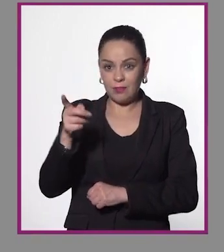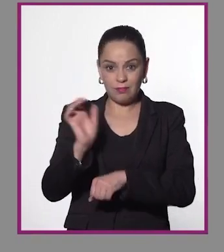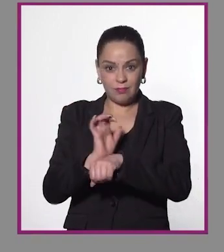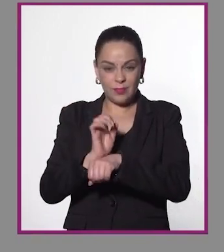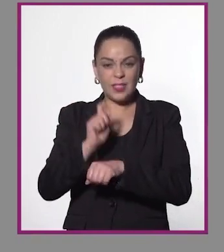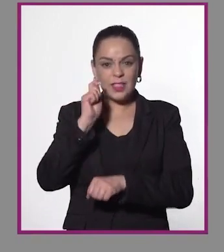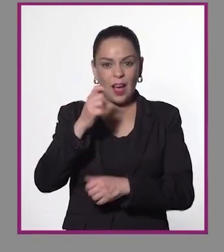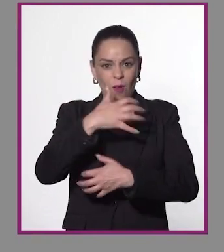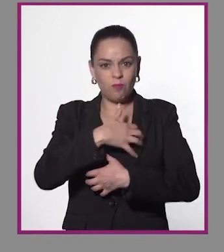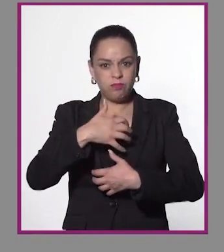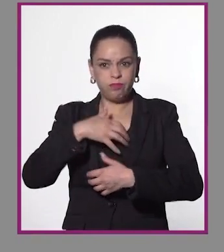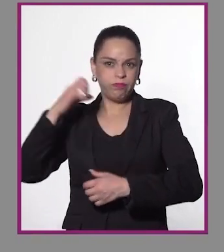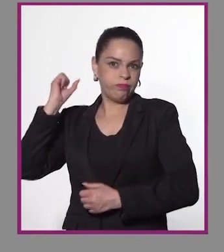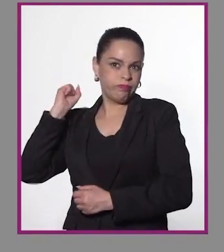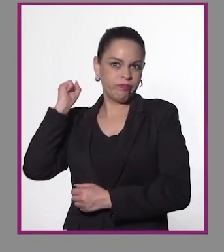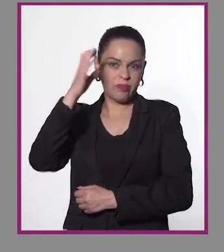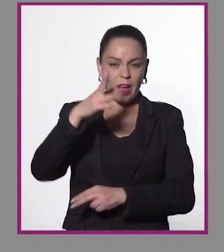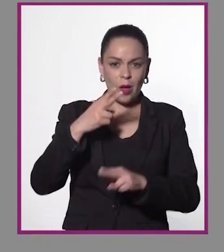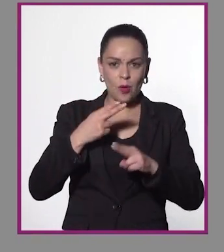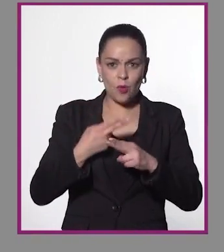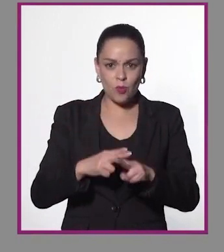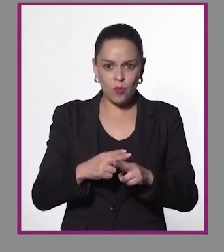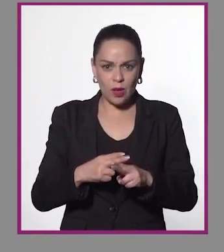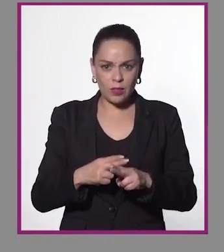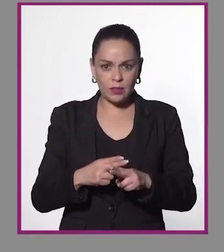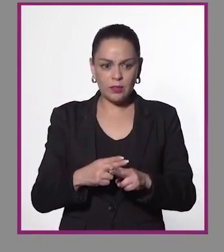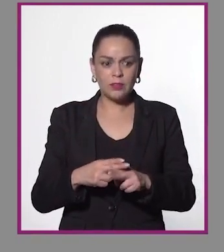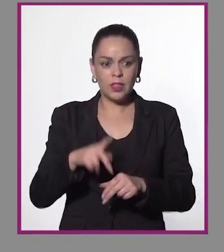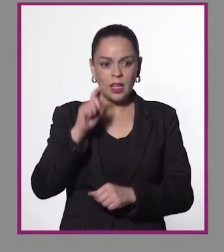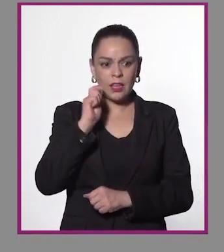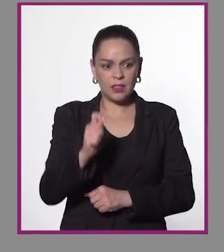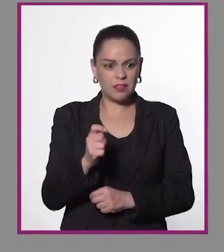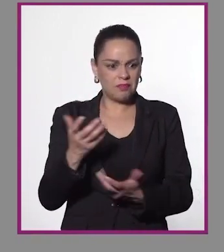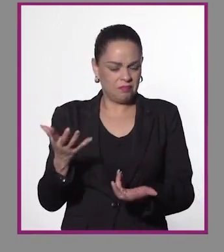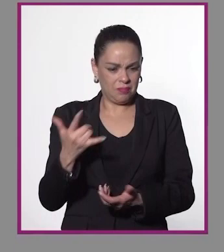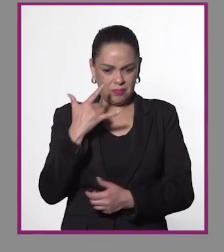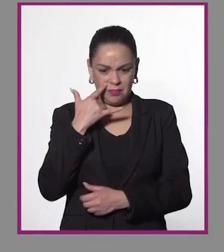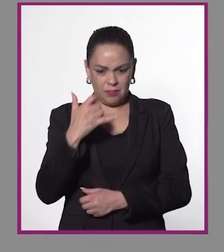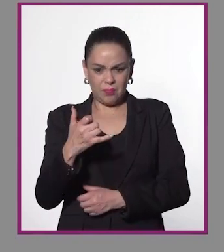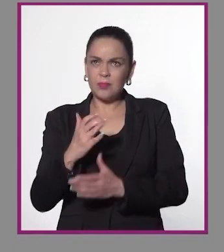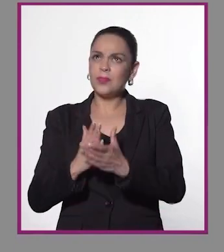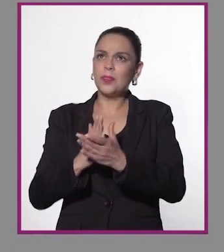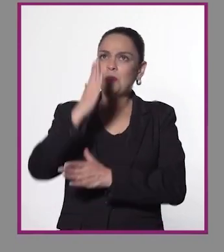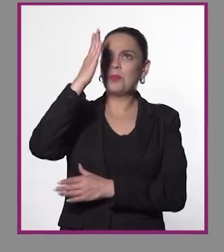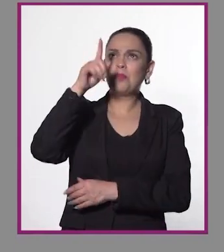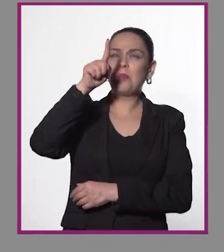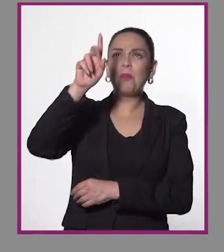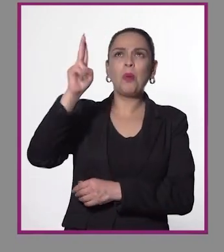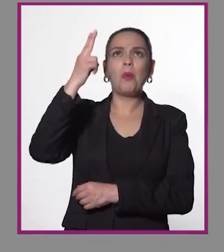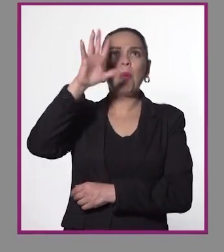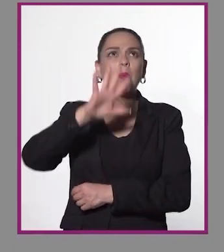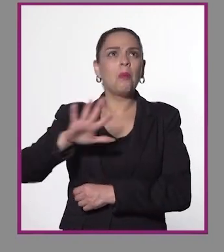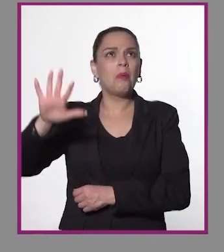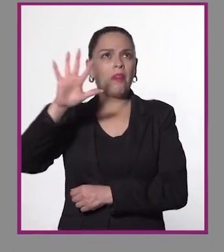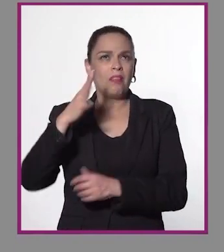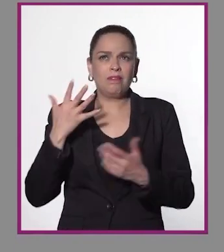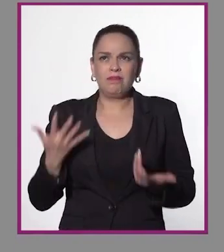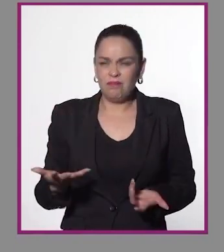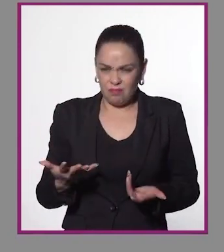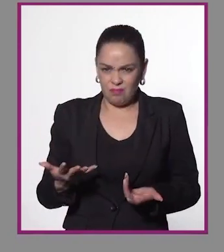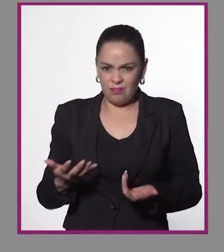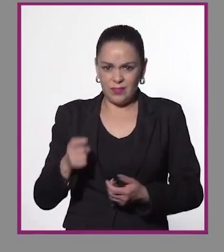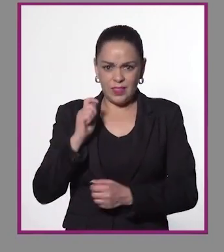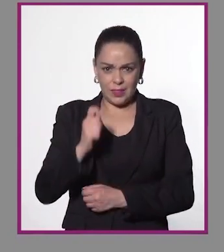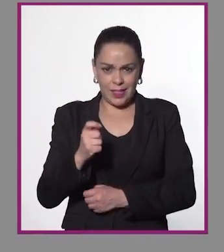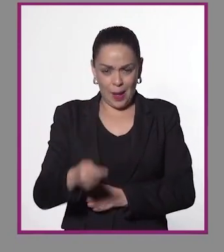el hueso y pareciera que existe un corte abrupto y sin sentido a un satélite espacial, en realidad nos está llevando desde la